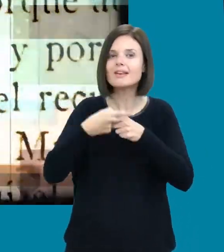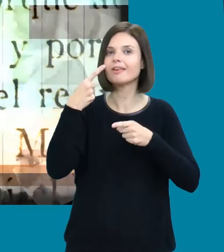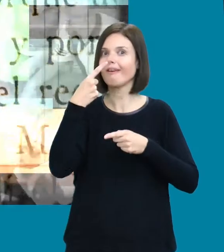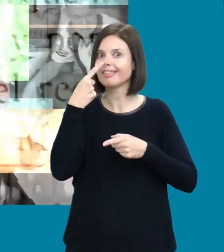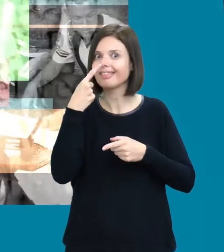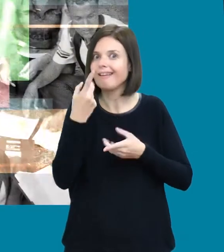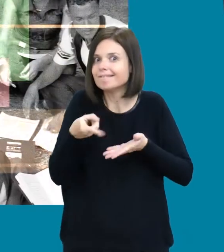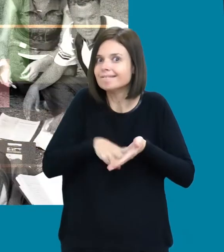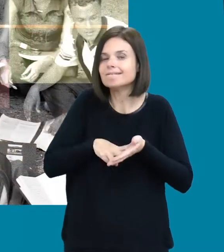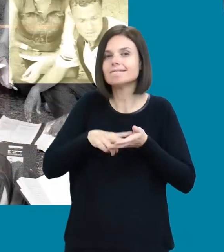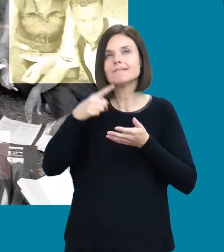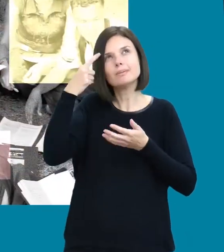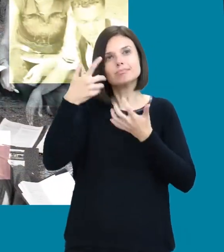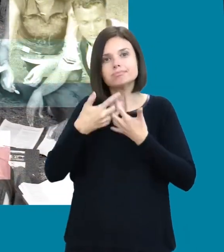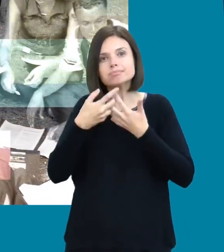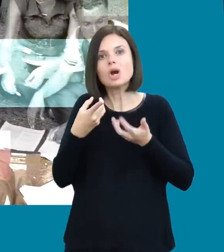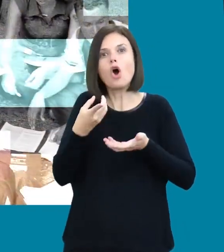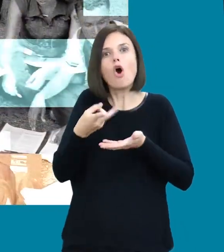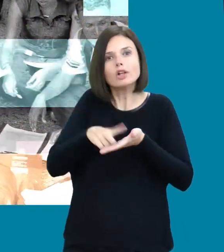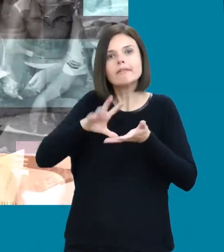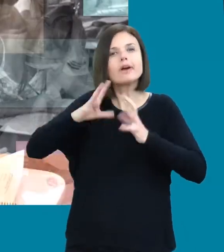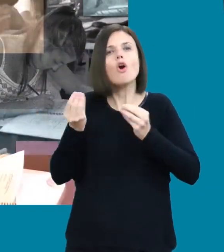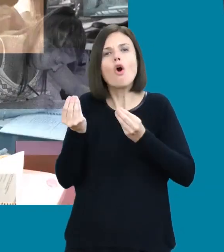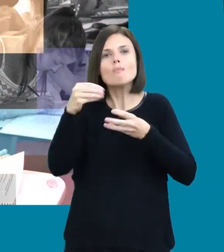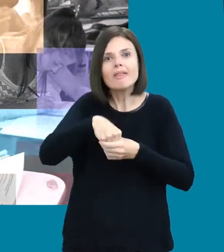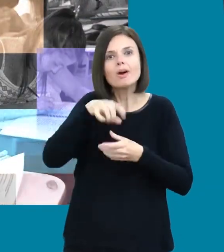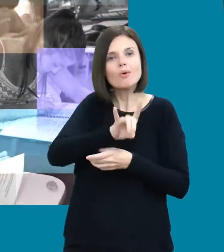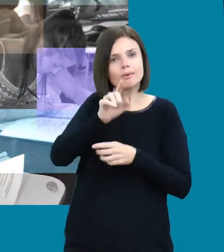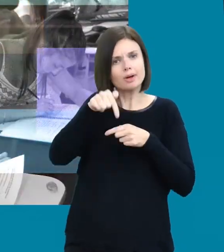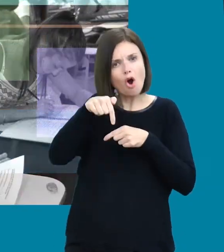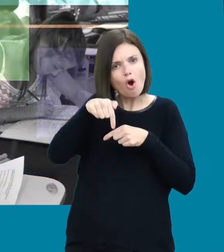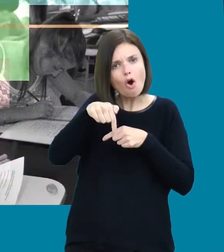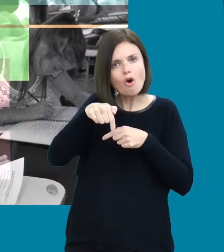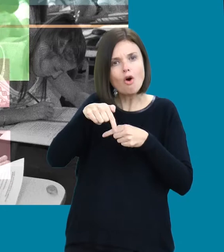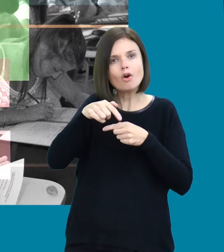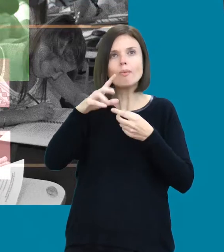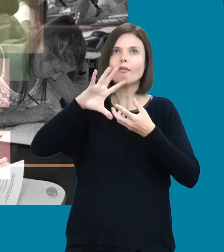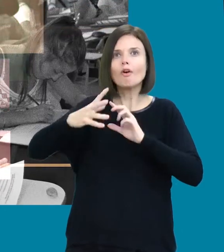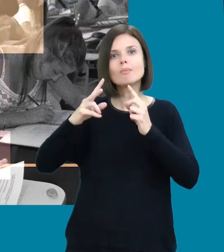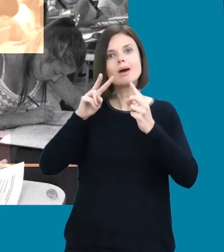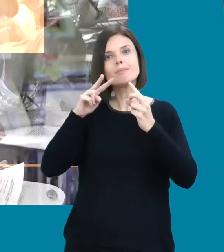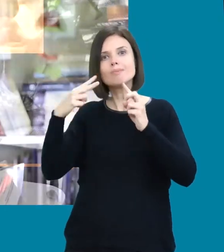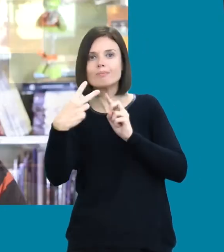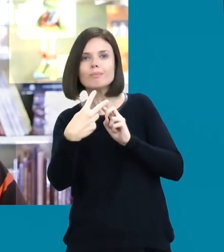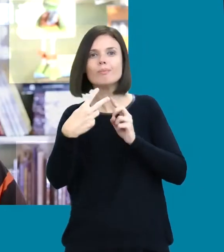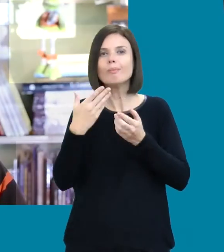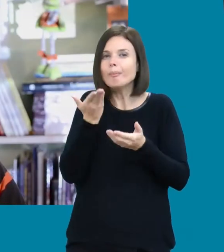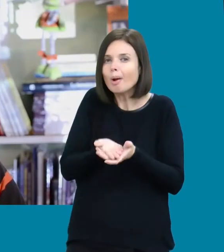hacer, revisar críticamente la universidad de hoy con los puntos de vista, con las propuestas